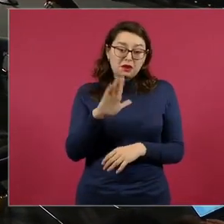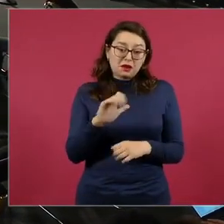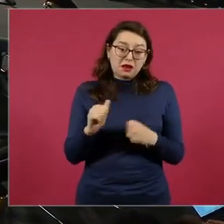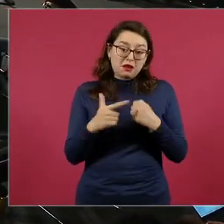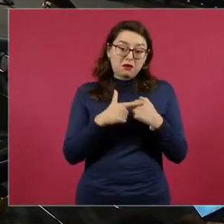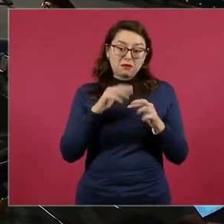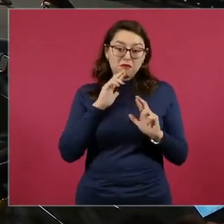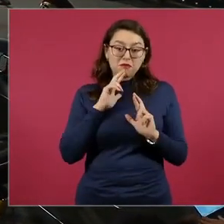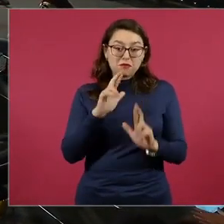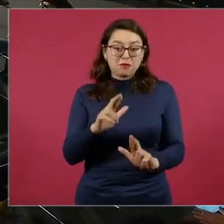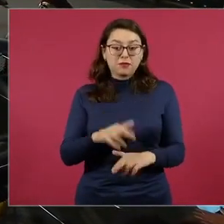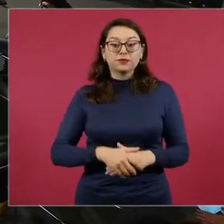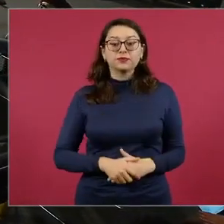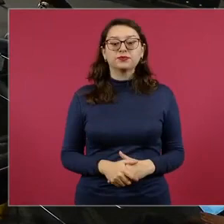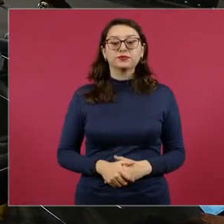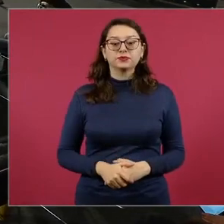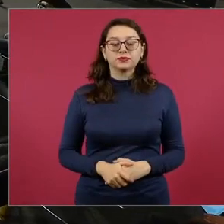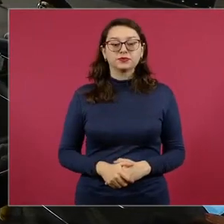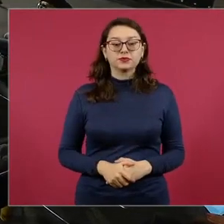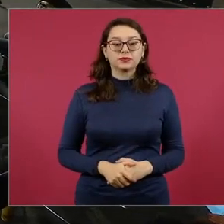pudieran respondernos.